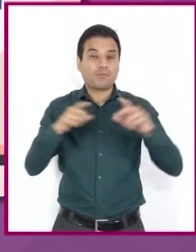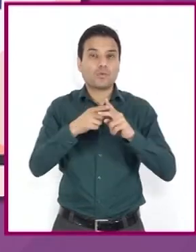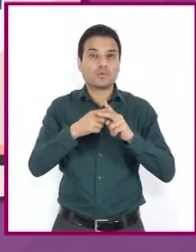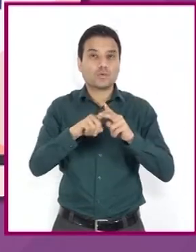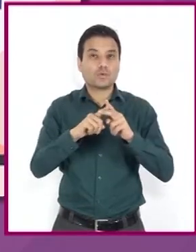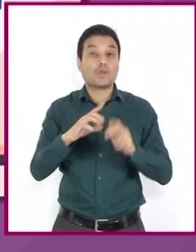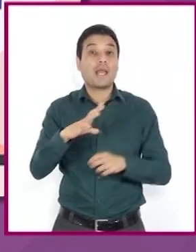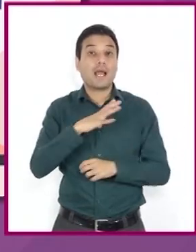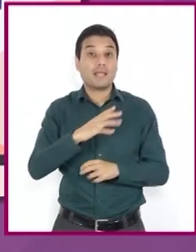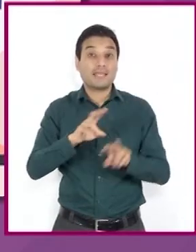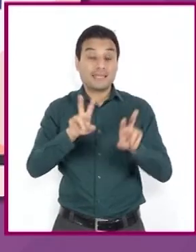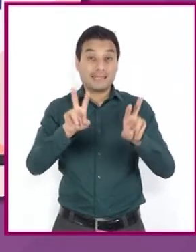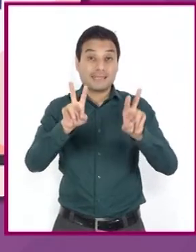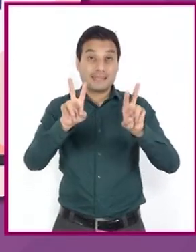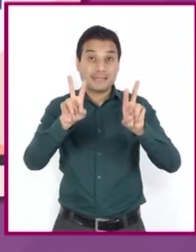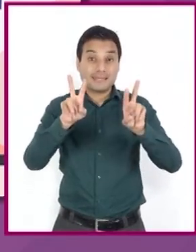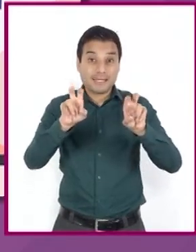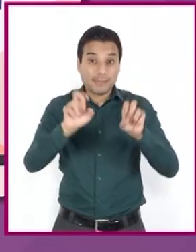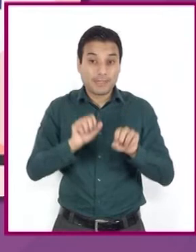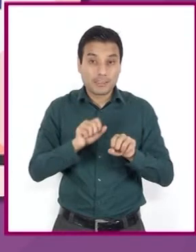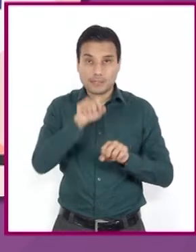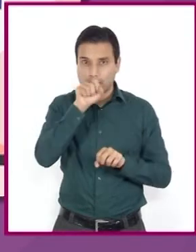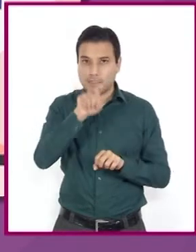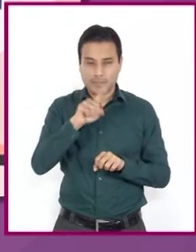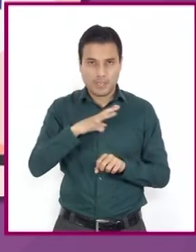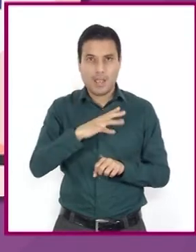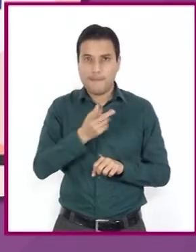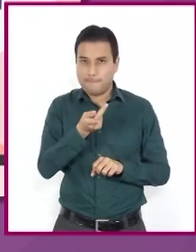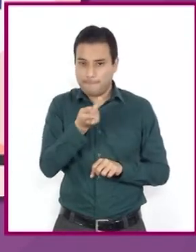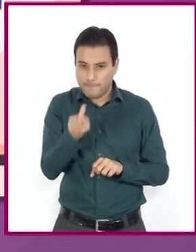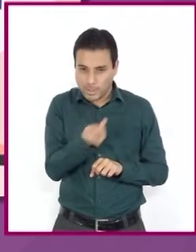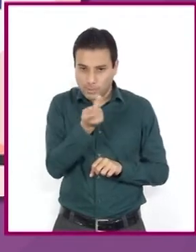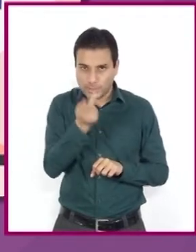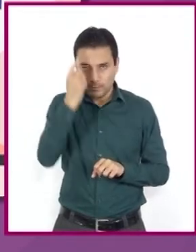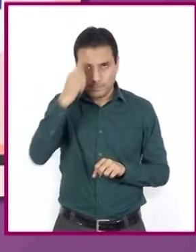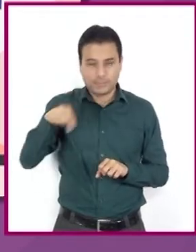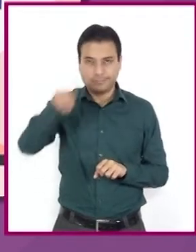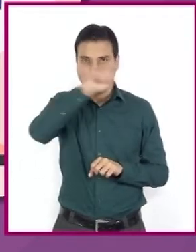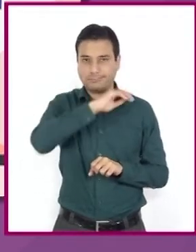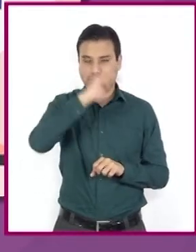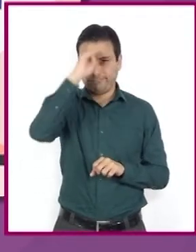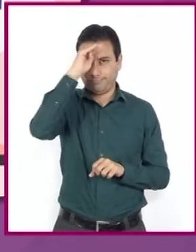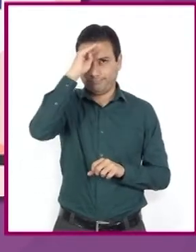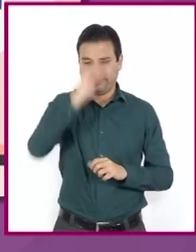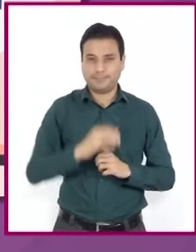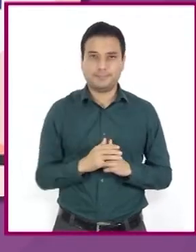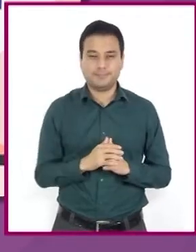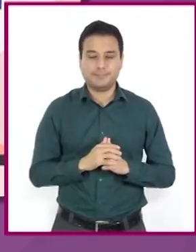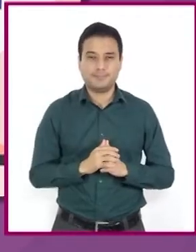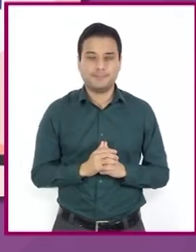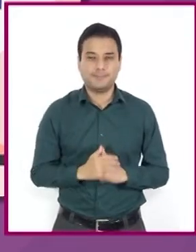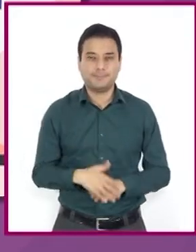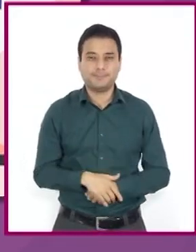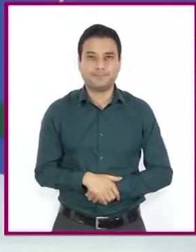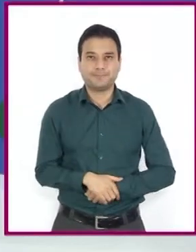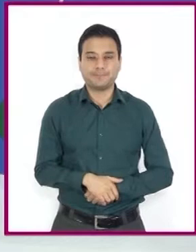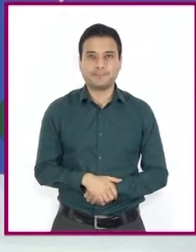tema y con las preguntas retóricas trata de llevarnos a la reflexión y contextualizarlo.